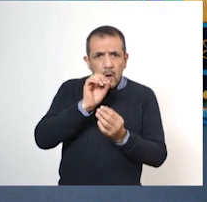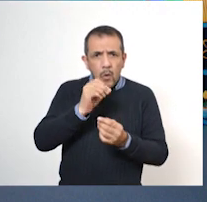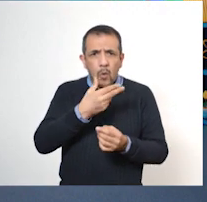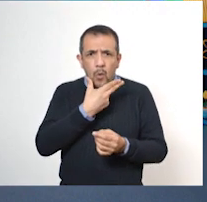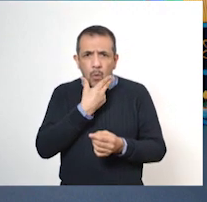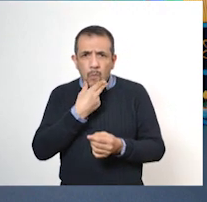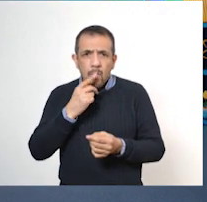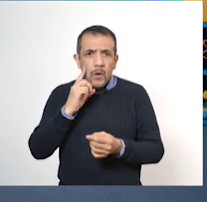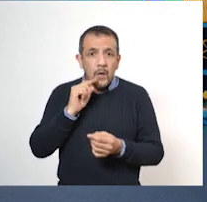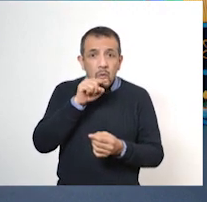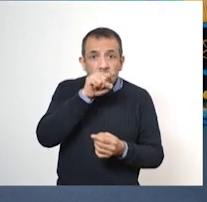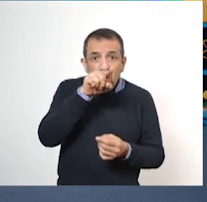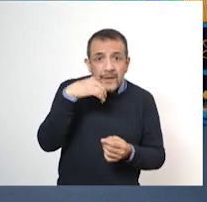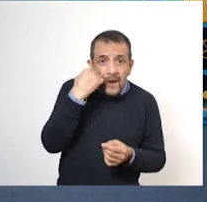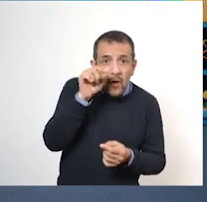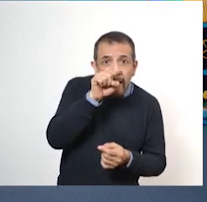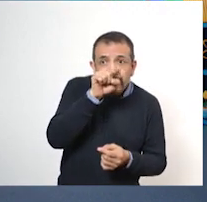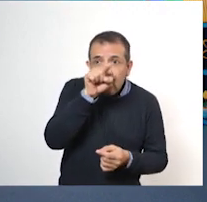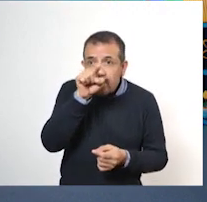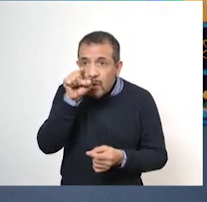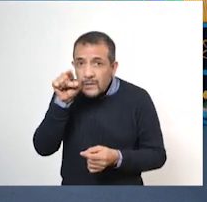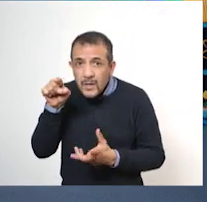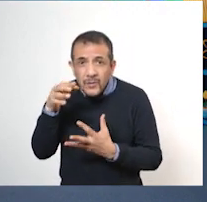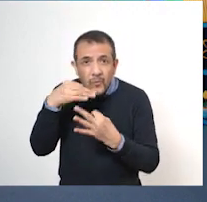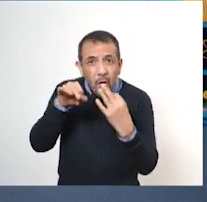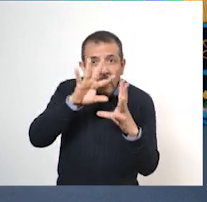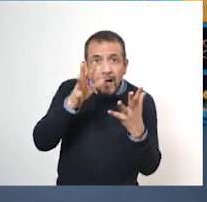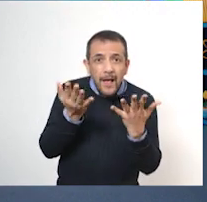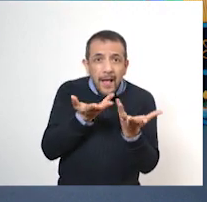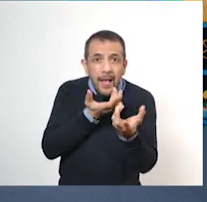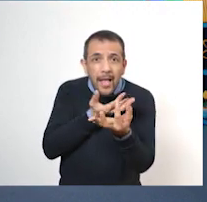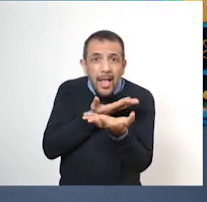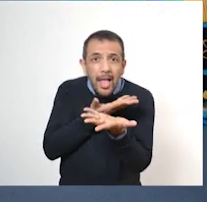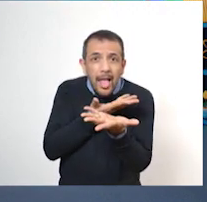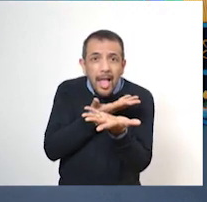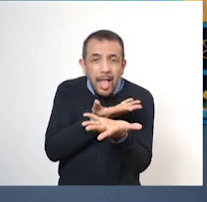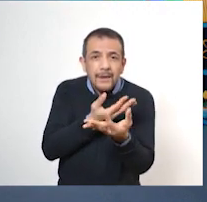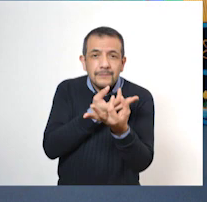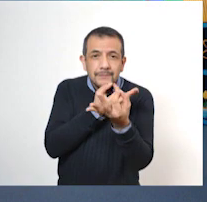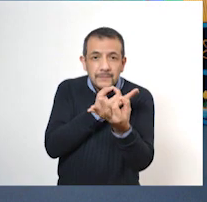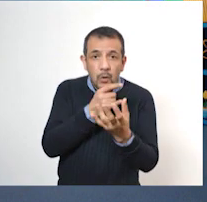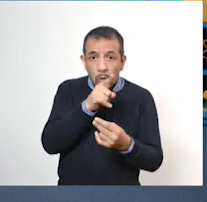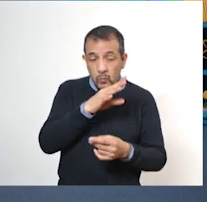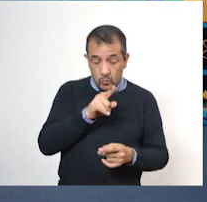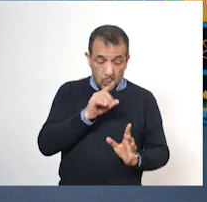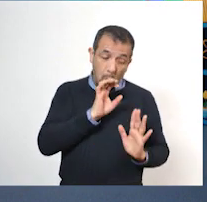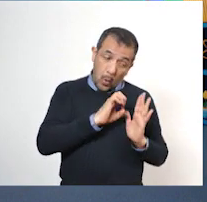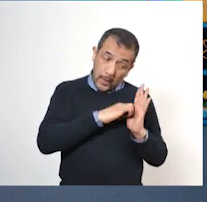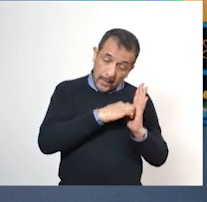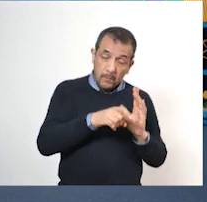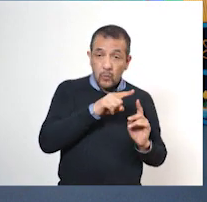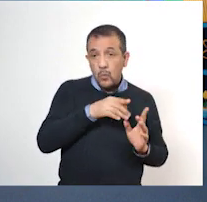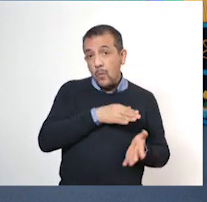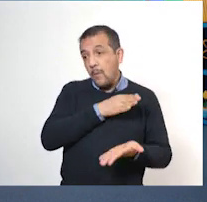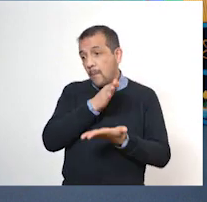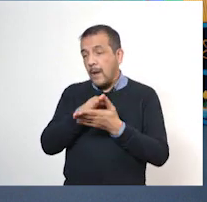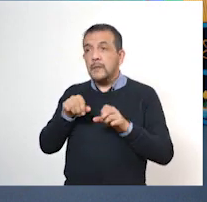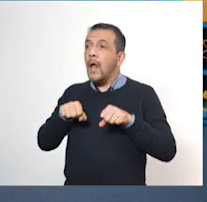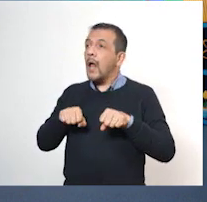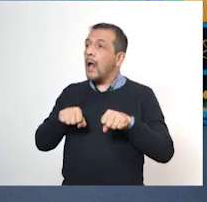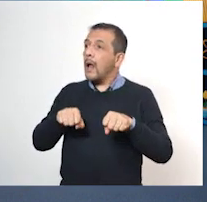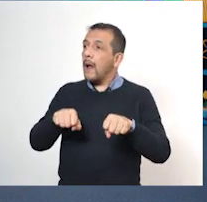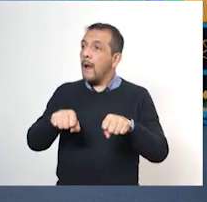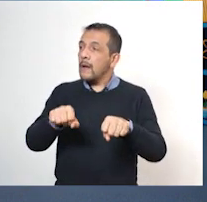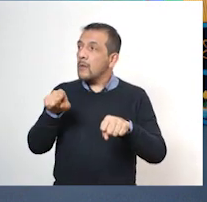superheroína. Los quieres todos, no sabes qué hacer con ellos. O acompañas a tu familia al súper y miras,